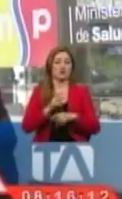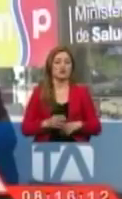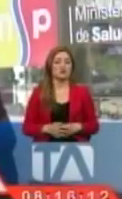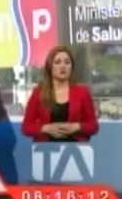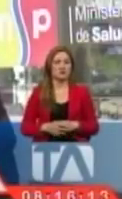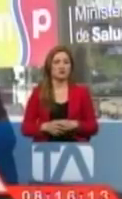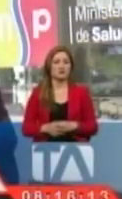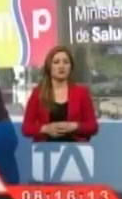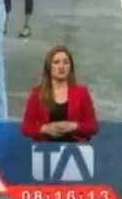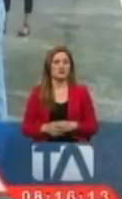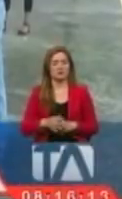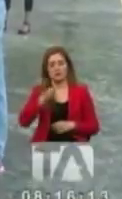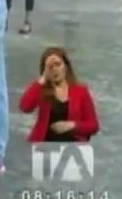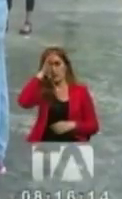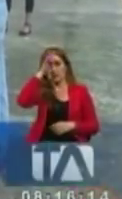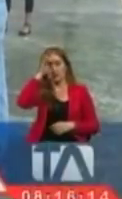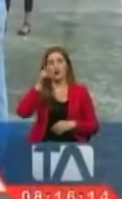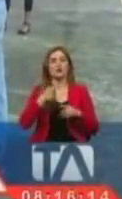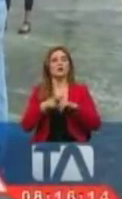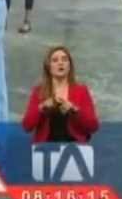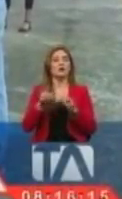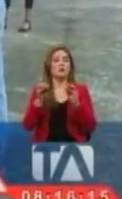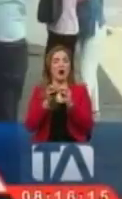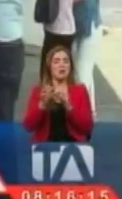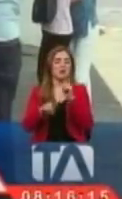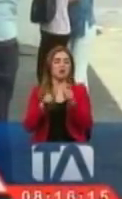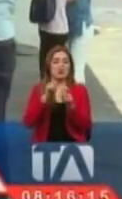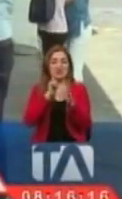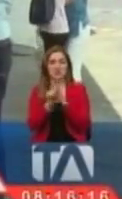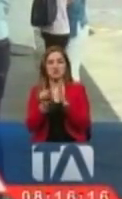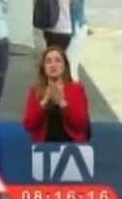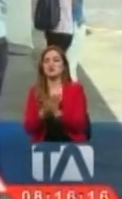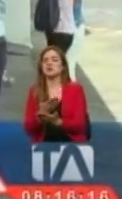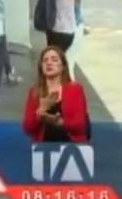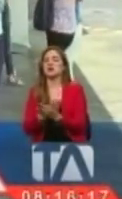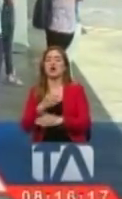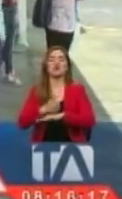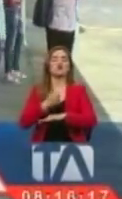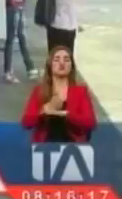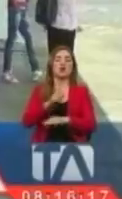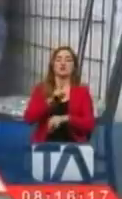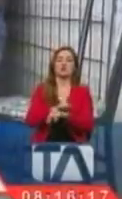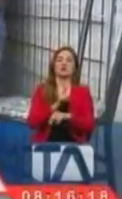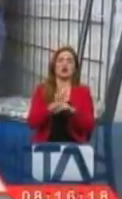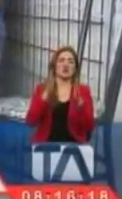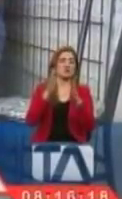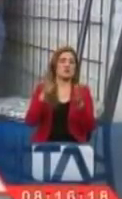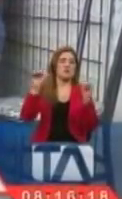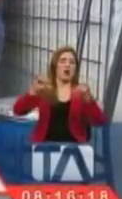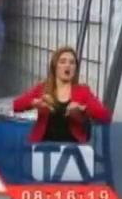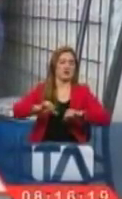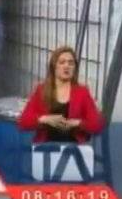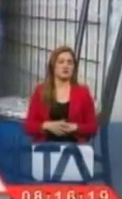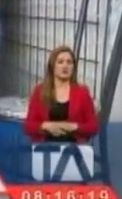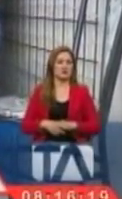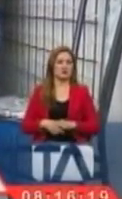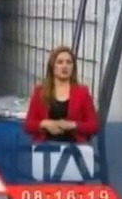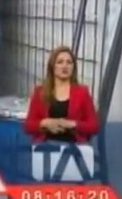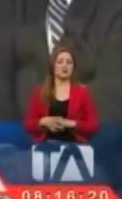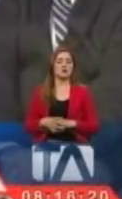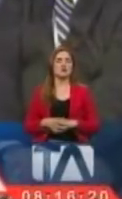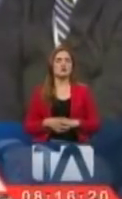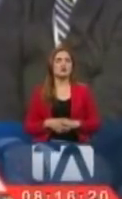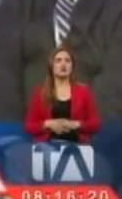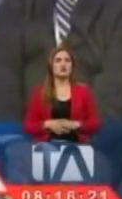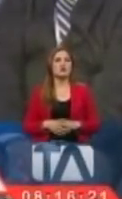ahora quiero en este hospital junto a ellos hay más personas que buscan explicación de parte de las instancias de salud exigencias a las que